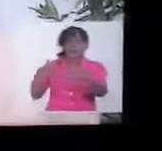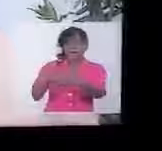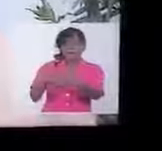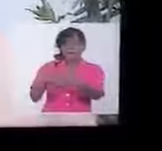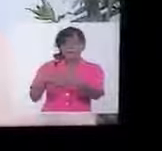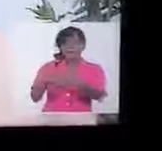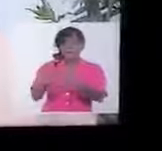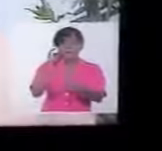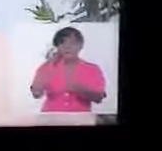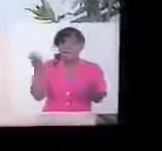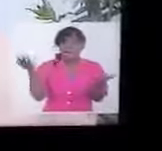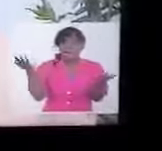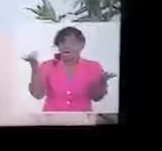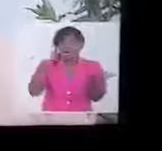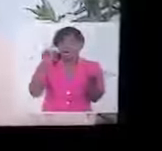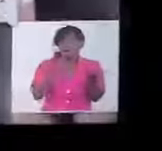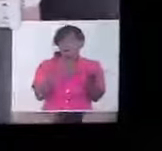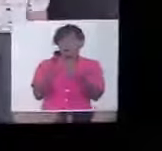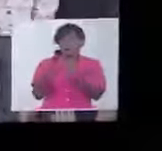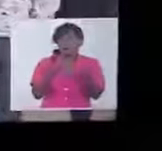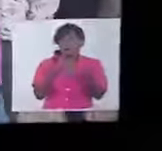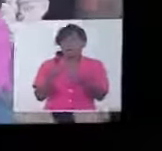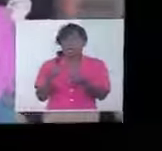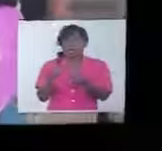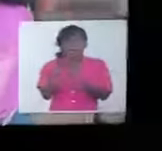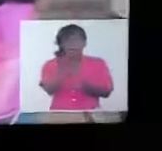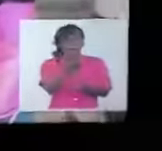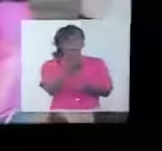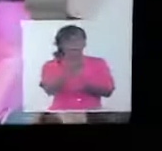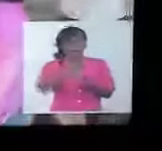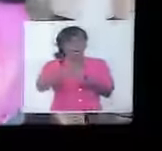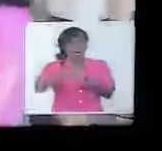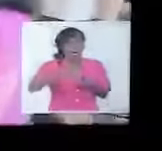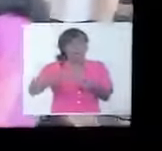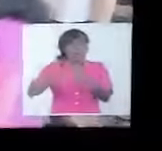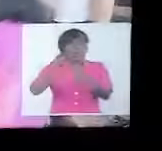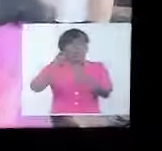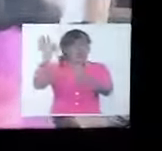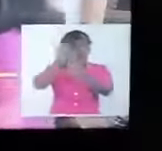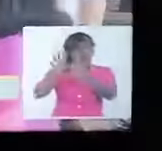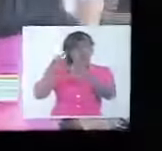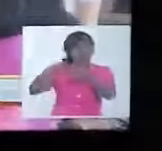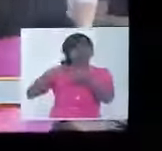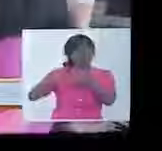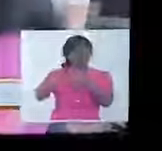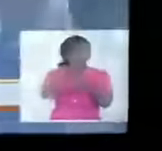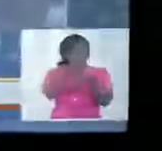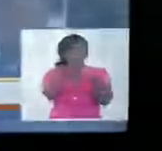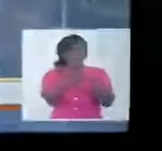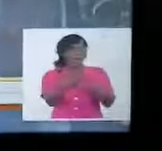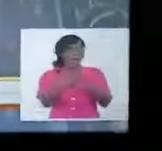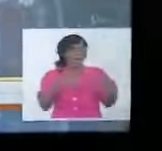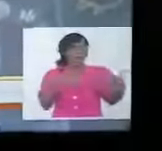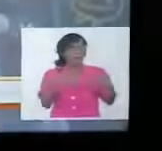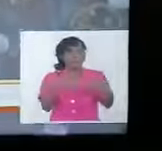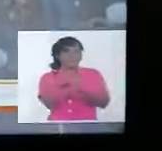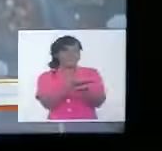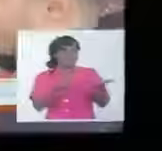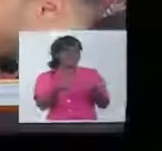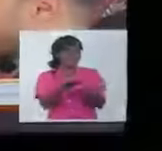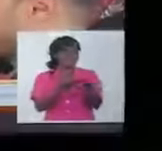pidiendo, siempre colaboró mucho. Parte del elenco de la telenovela Tú acudió a la inauguración de la muestra exhibida en la